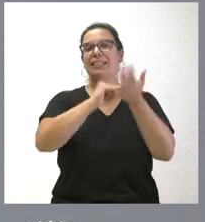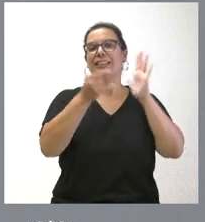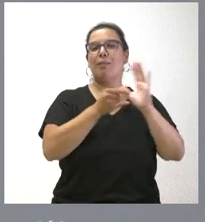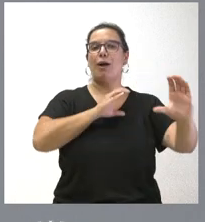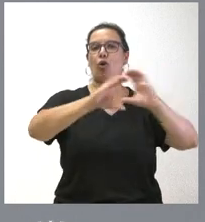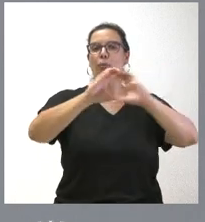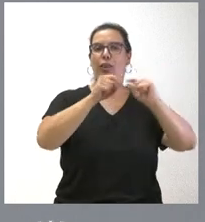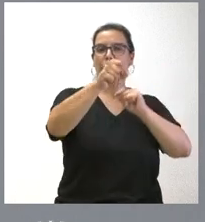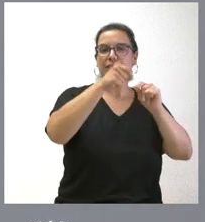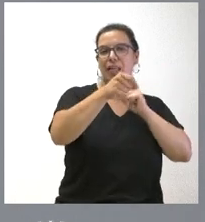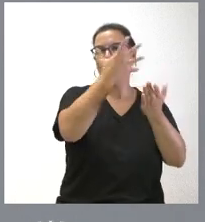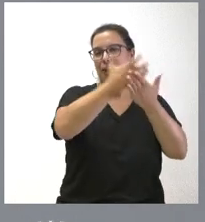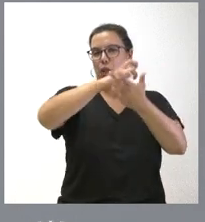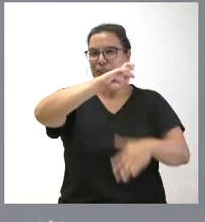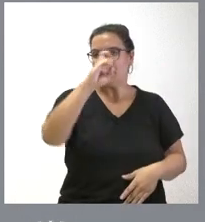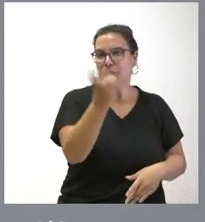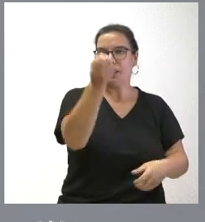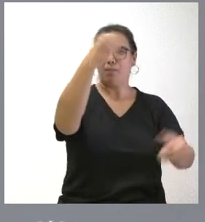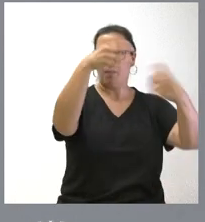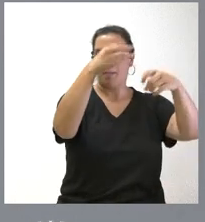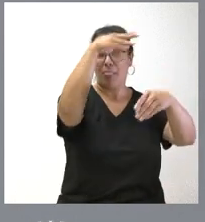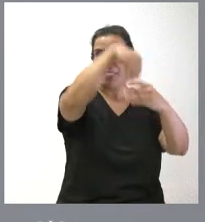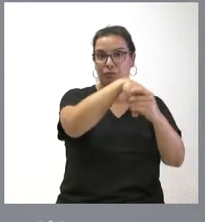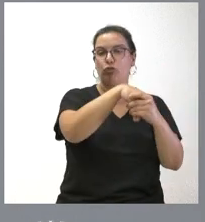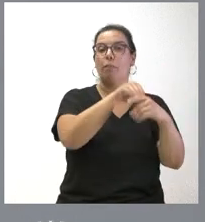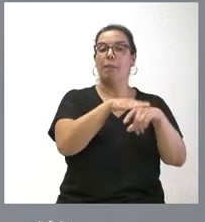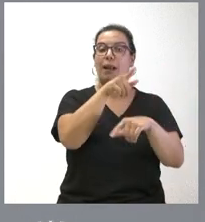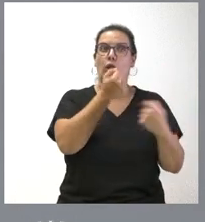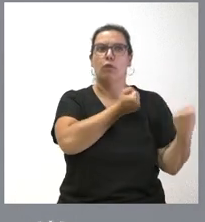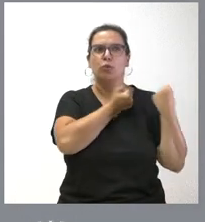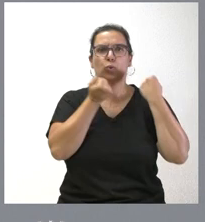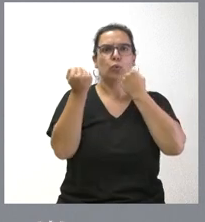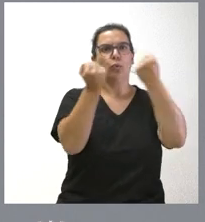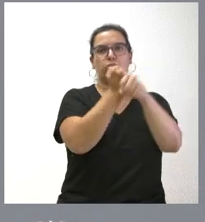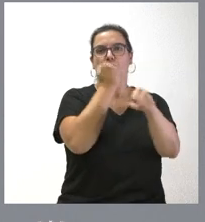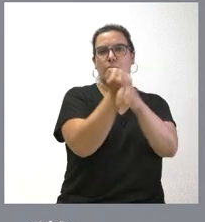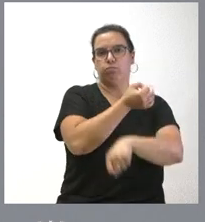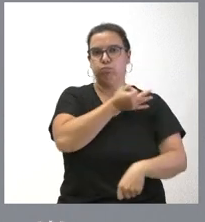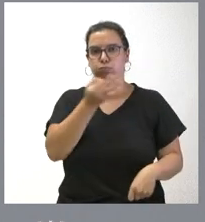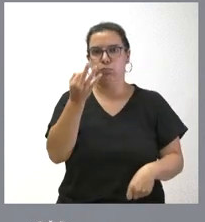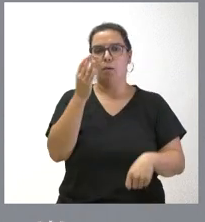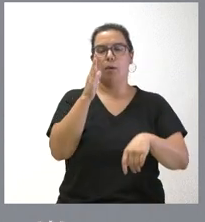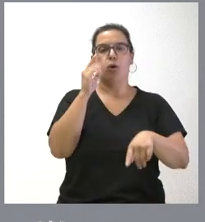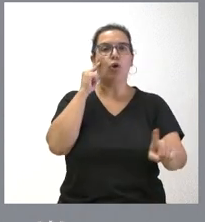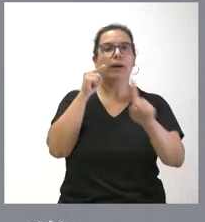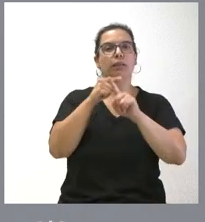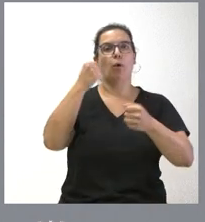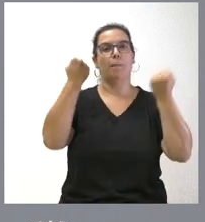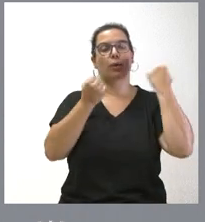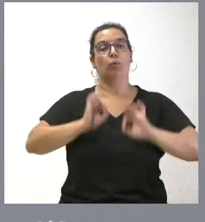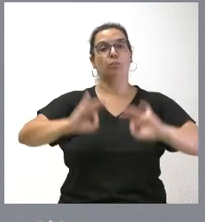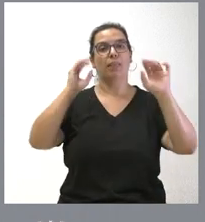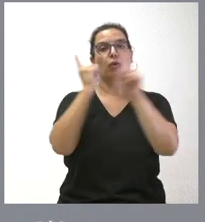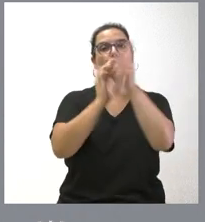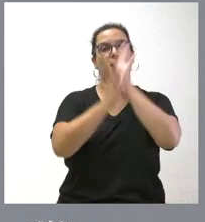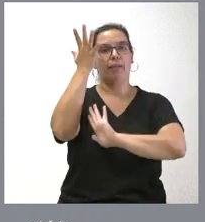y otras aplicaciones informáticas y tecnológicas para que puedan desempeñar correctamente la función de vehículo especial contra